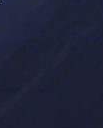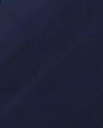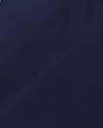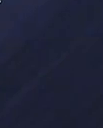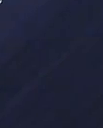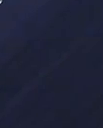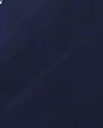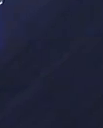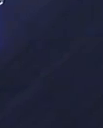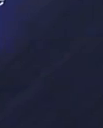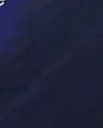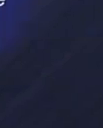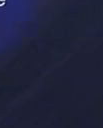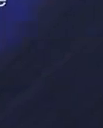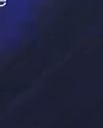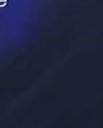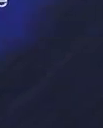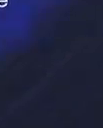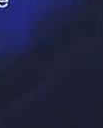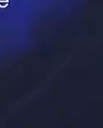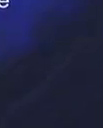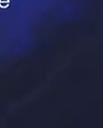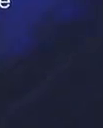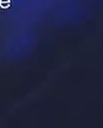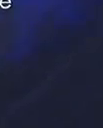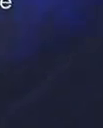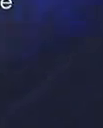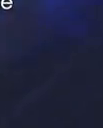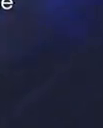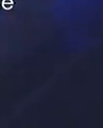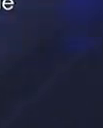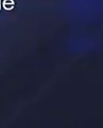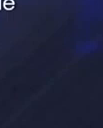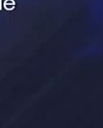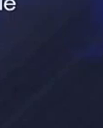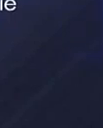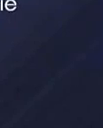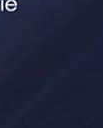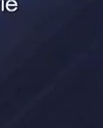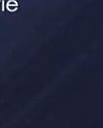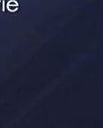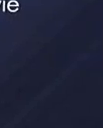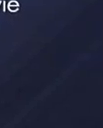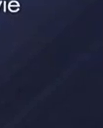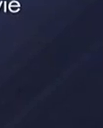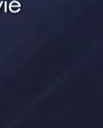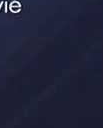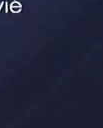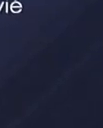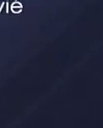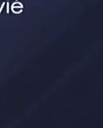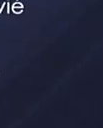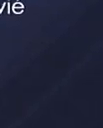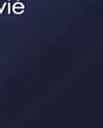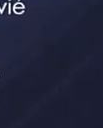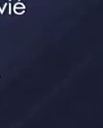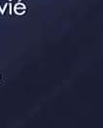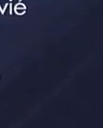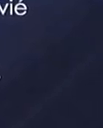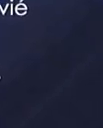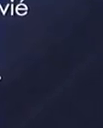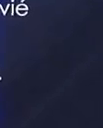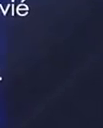todos sus estatutos, ninguna de las enfermedades que envié a los egipcios te enviaré a ti, porque yo soy Jehová tu sanador. Entonces